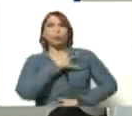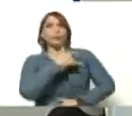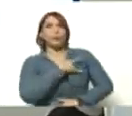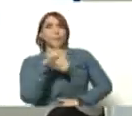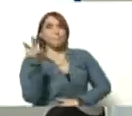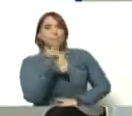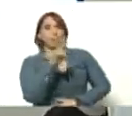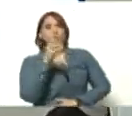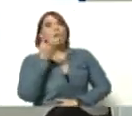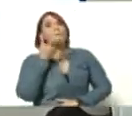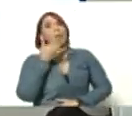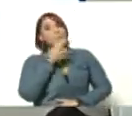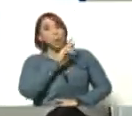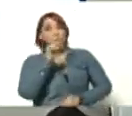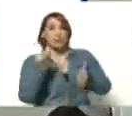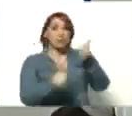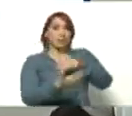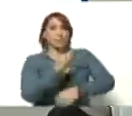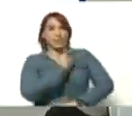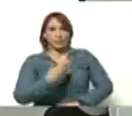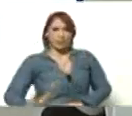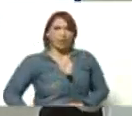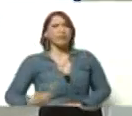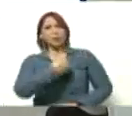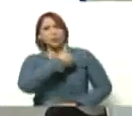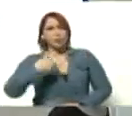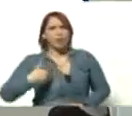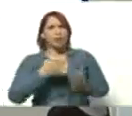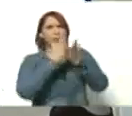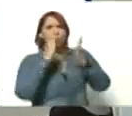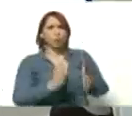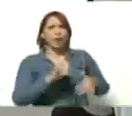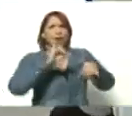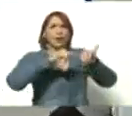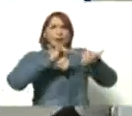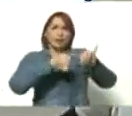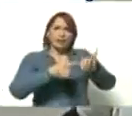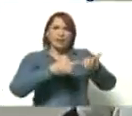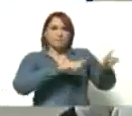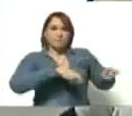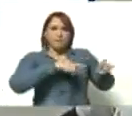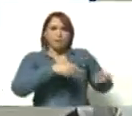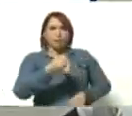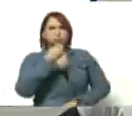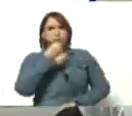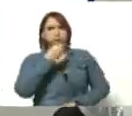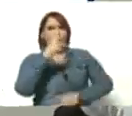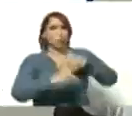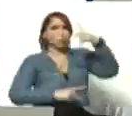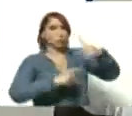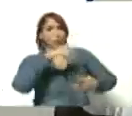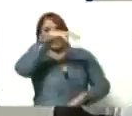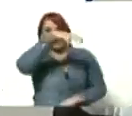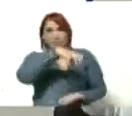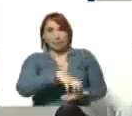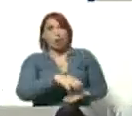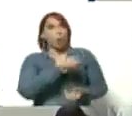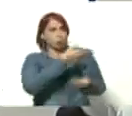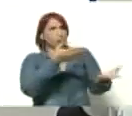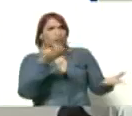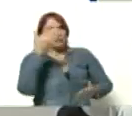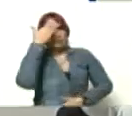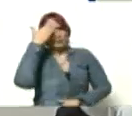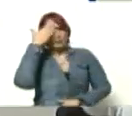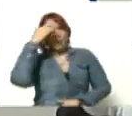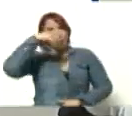ejemplo, vicepresidenta, yo quiero estudiar ingeniería en agroalimentación, algo productivo de mi estado. No sé si usted sabe, yo soy del